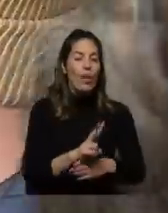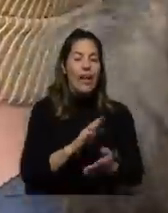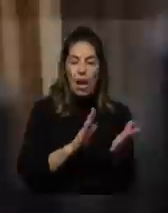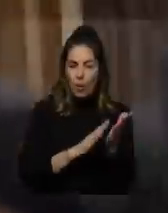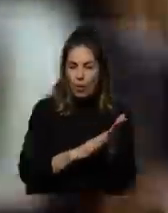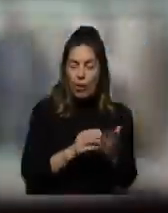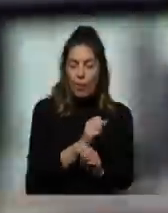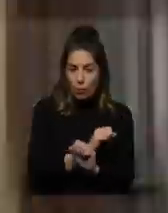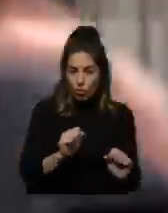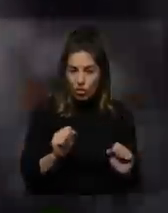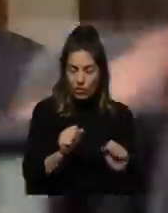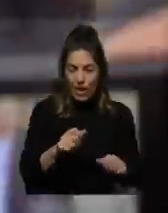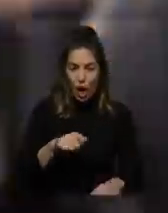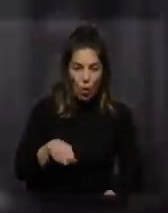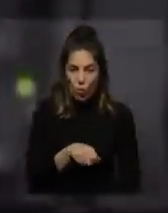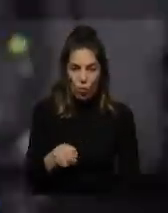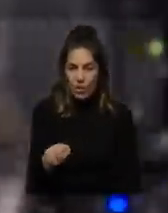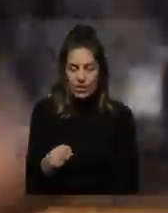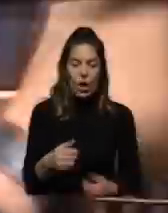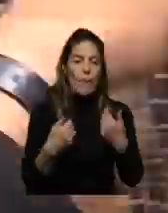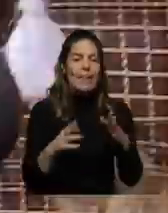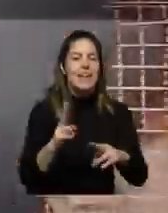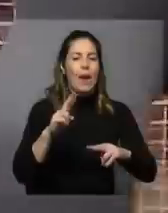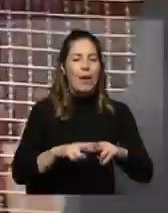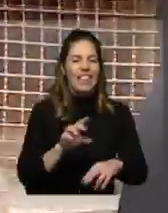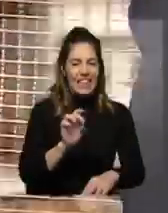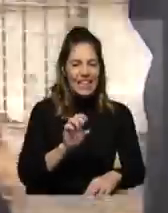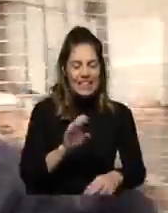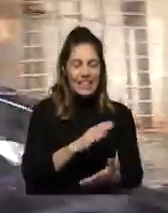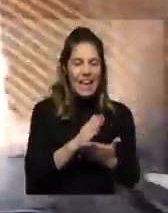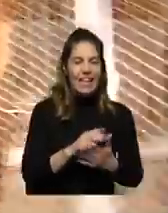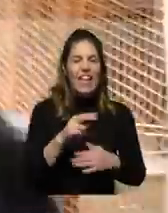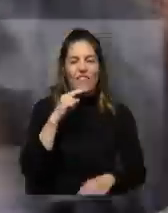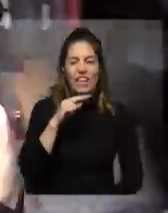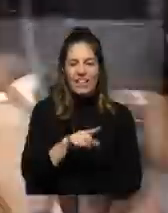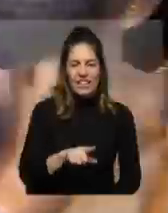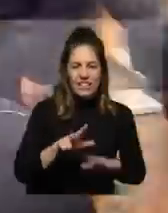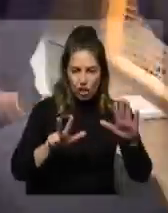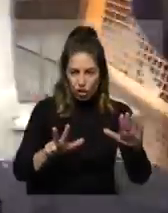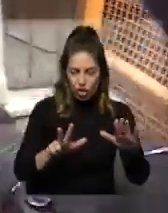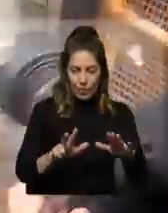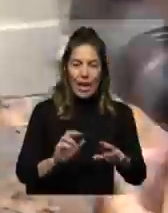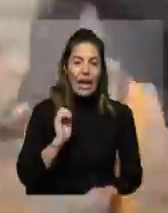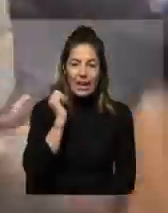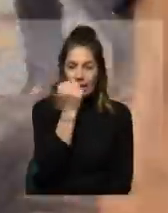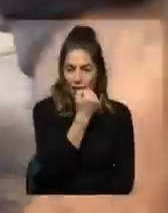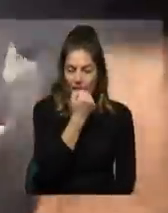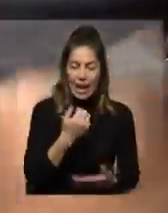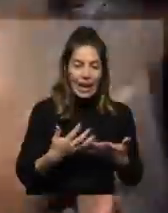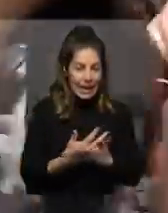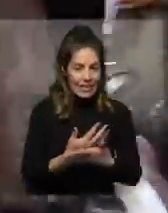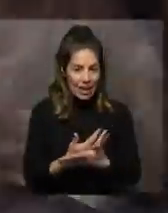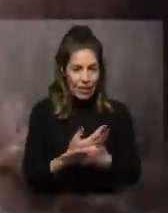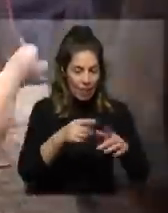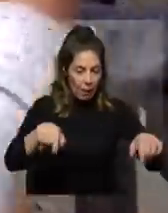eventual juicio clase audiencia se extenderán desde este martes quince hasta el viernes 18 que las víctimas declaran bajo identidad reservada a través del mecanismo de